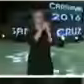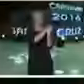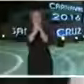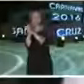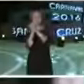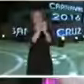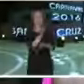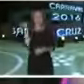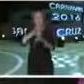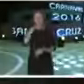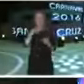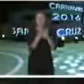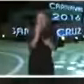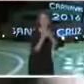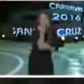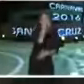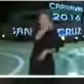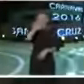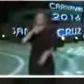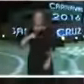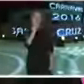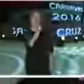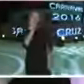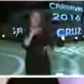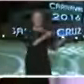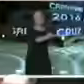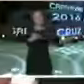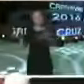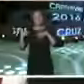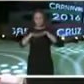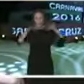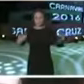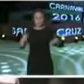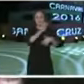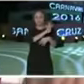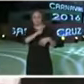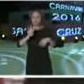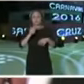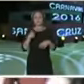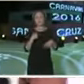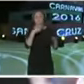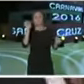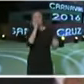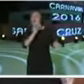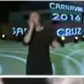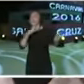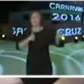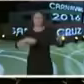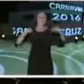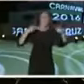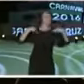Llevo el día 25, el día que te canté. Fui a las tablas con mi orquesta, no veas cómo gocé.